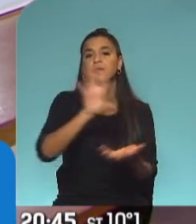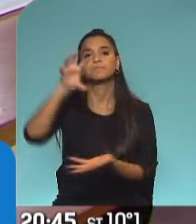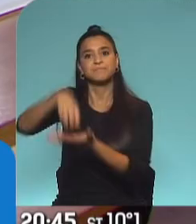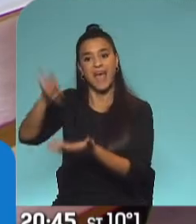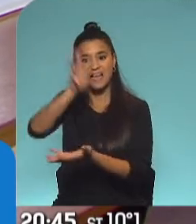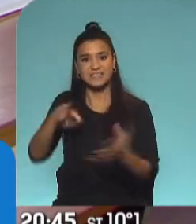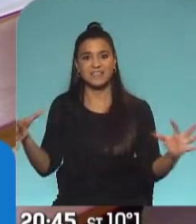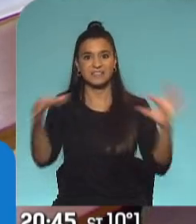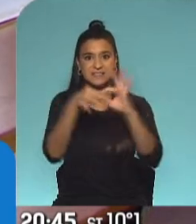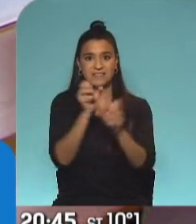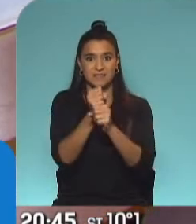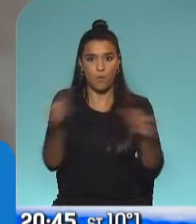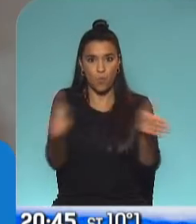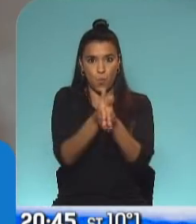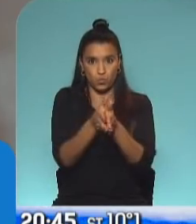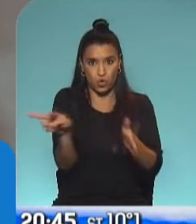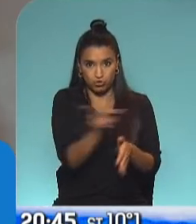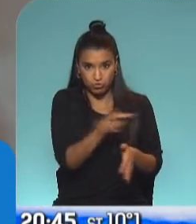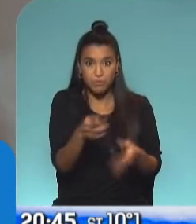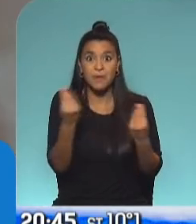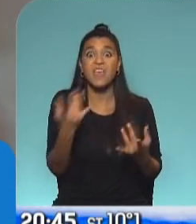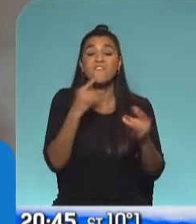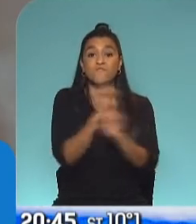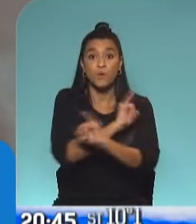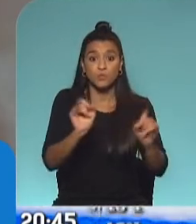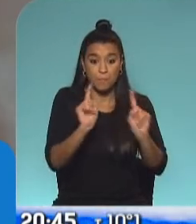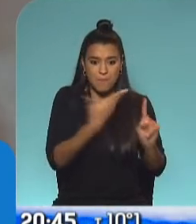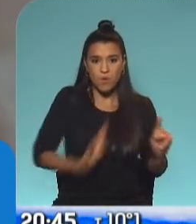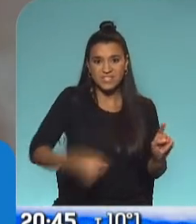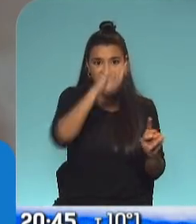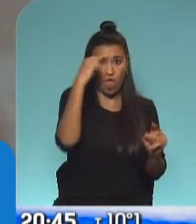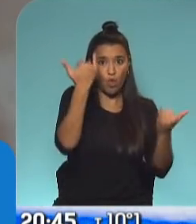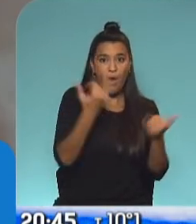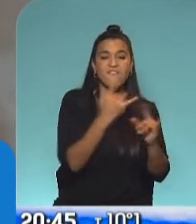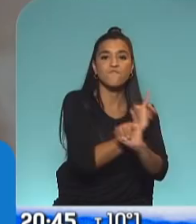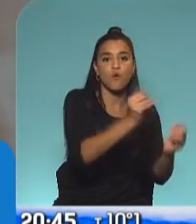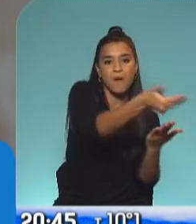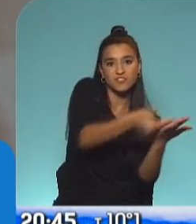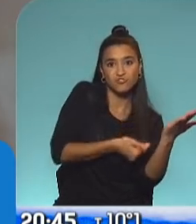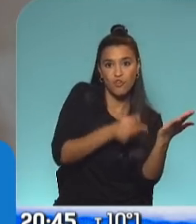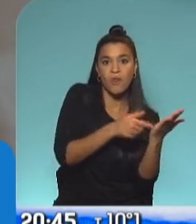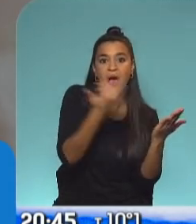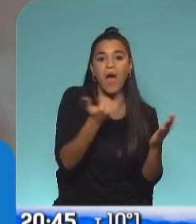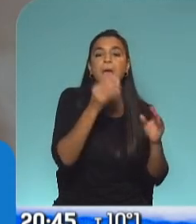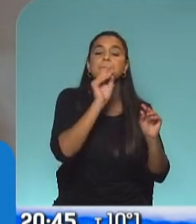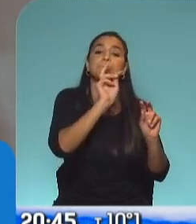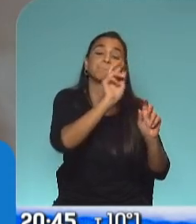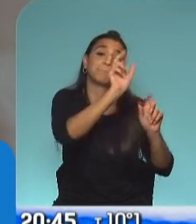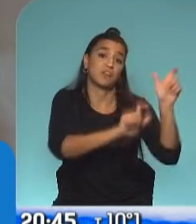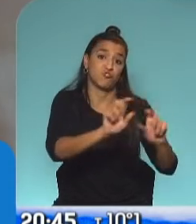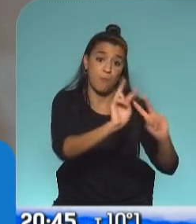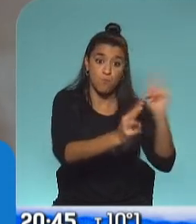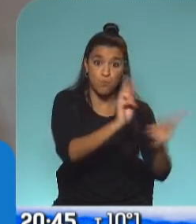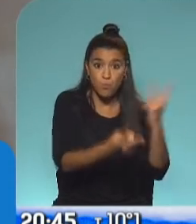organismo, y poder hacer que esa información que el Estado tiene, que es la información básicamente de personas fallecidas, impacten